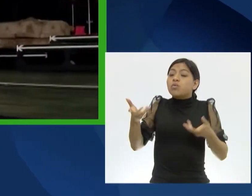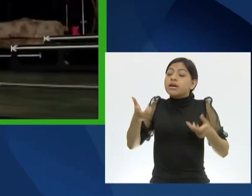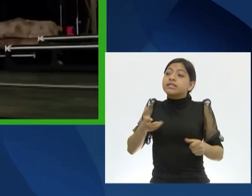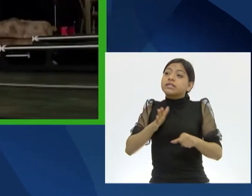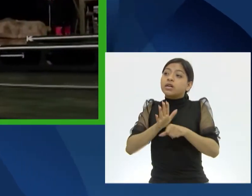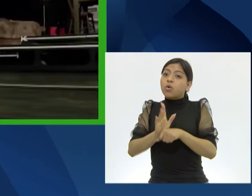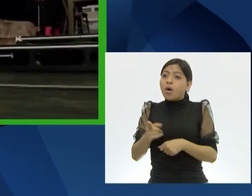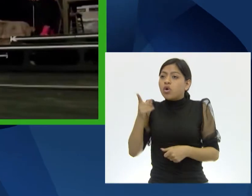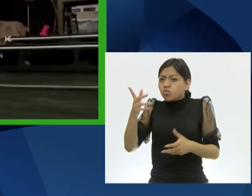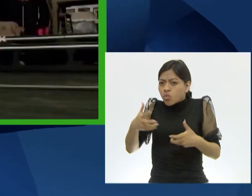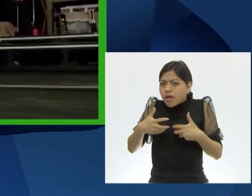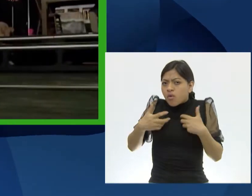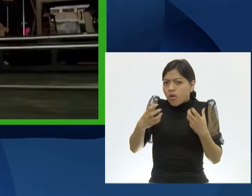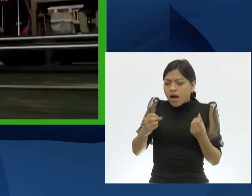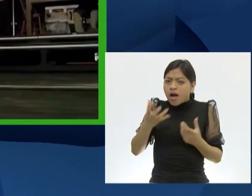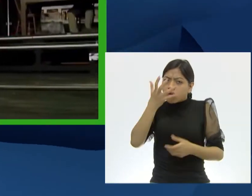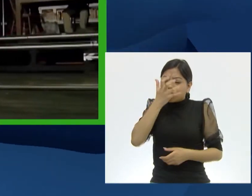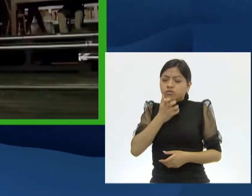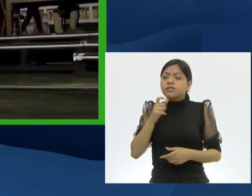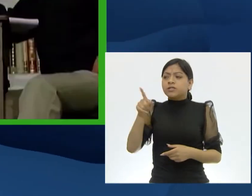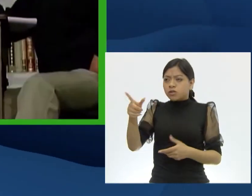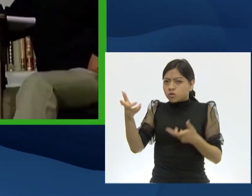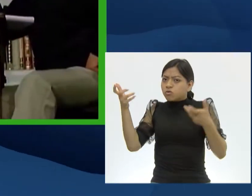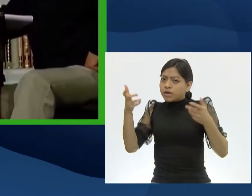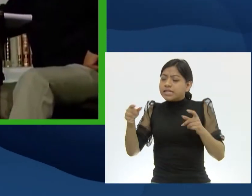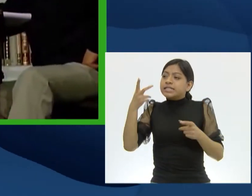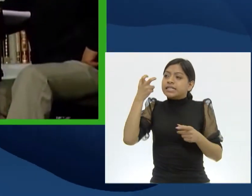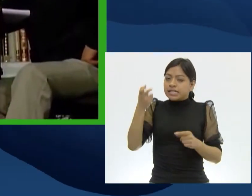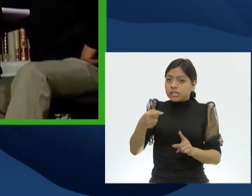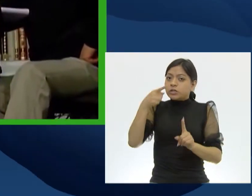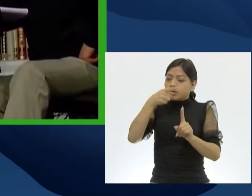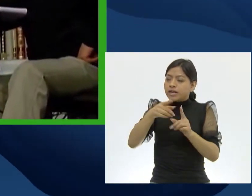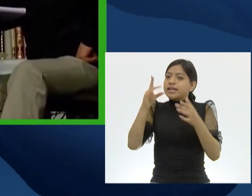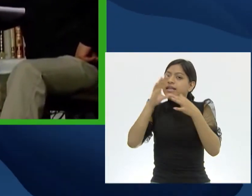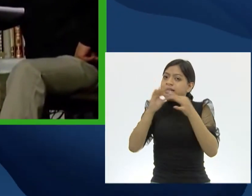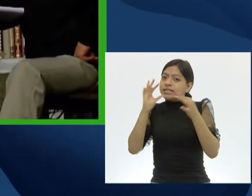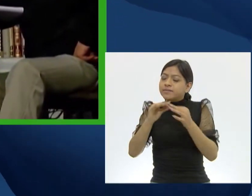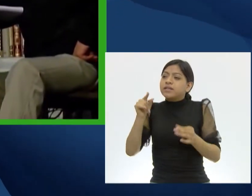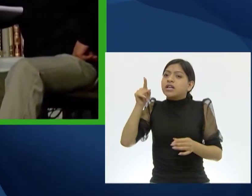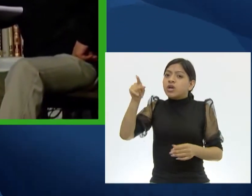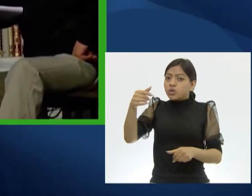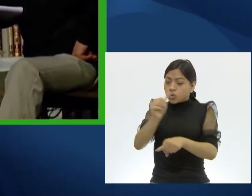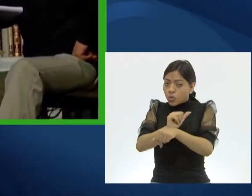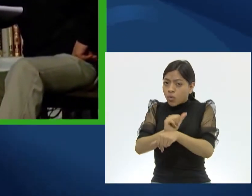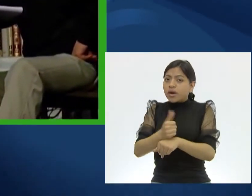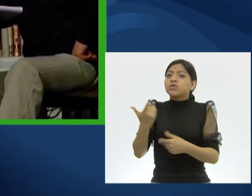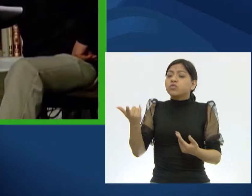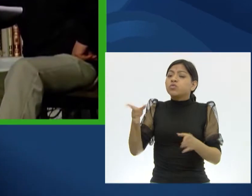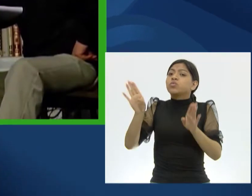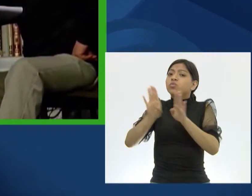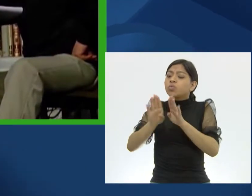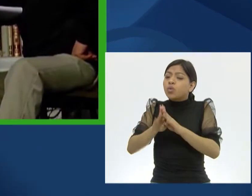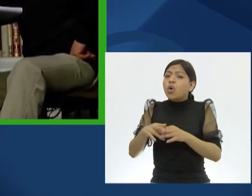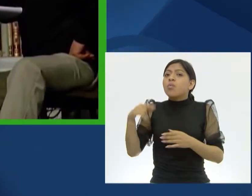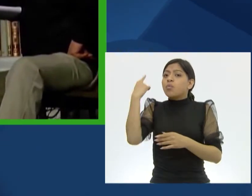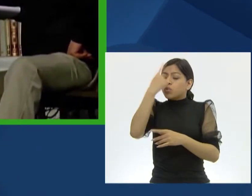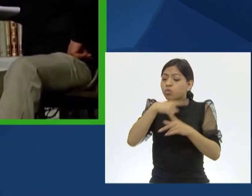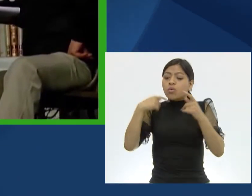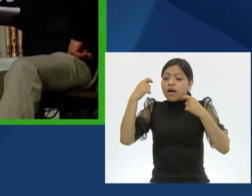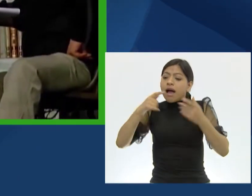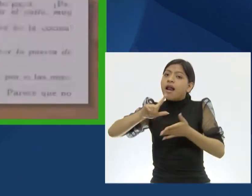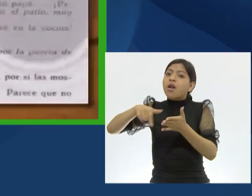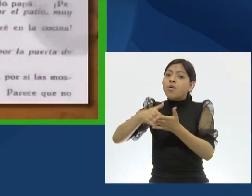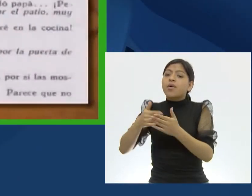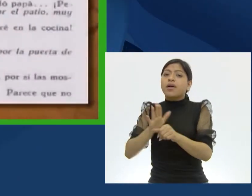los personajes en el montaje escénico, e indican la intención que el actor debe dar a un texto de acuerdo con su